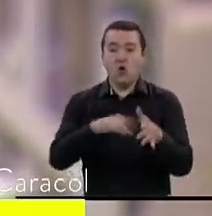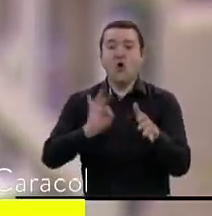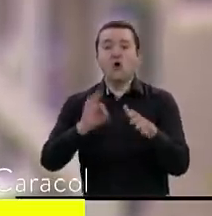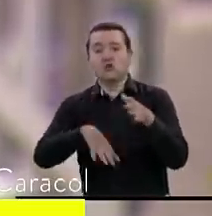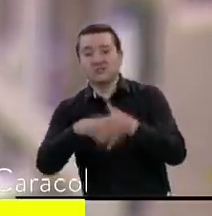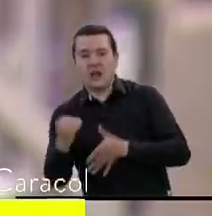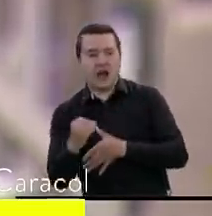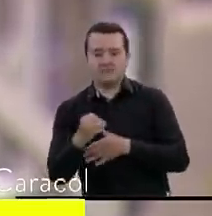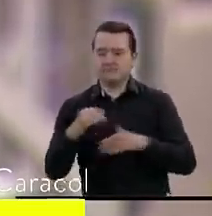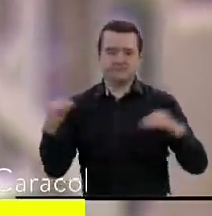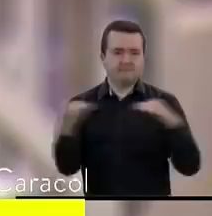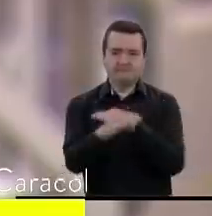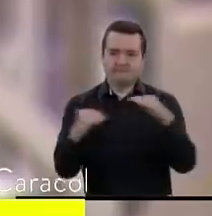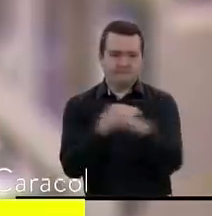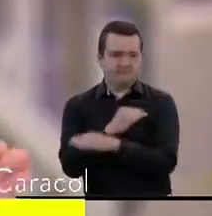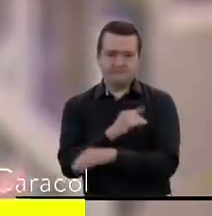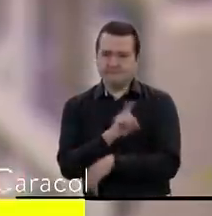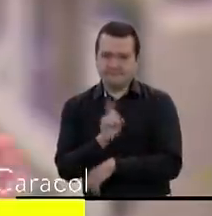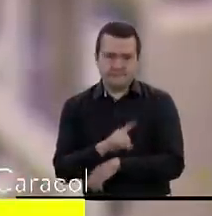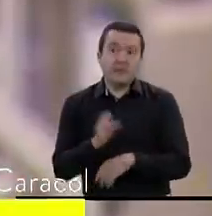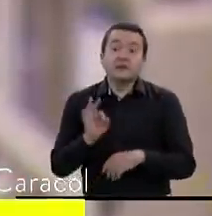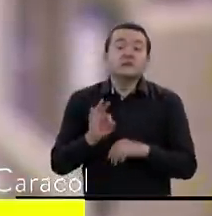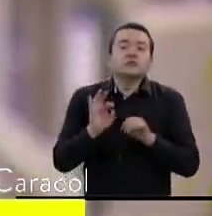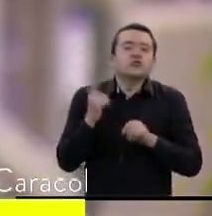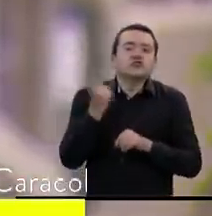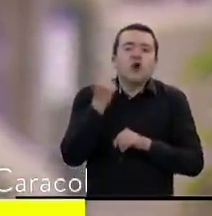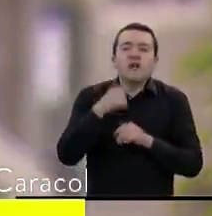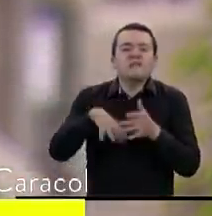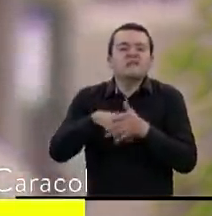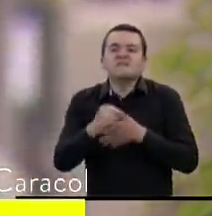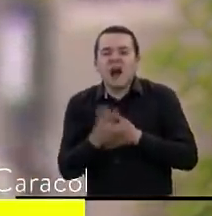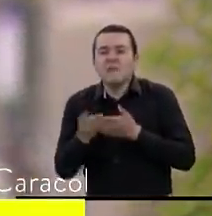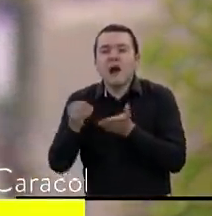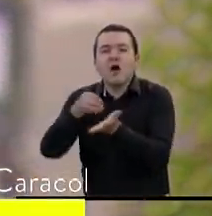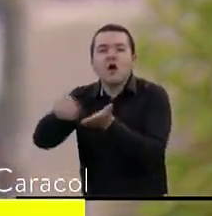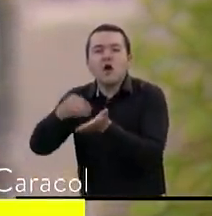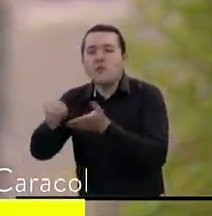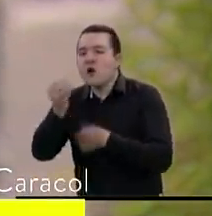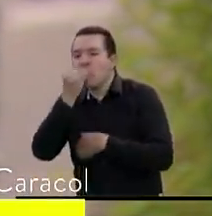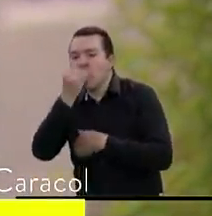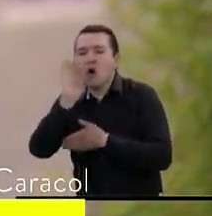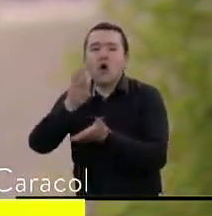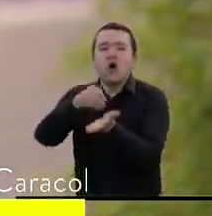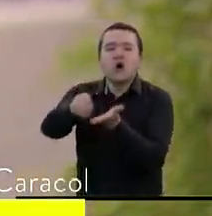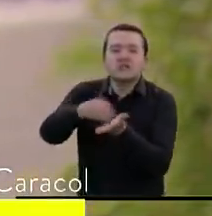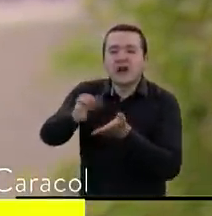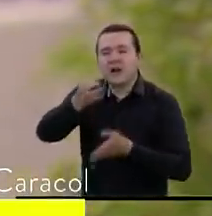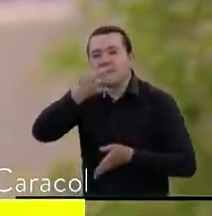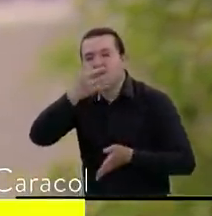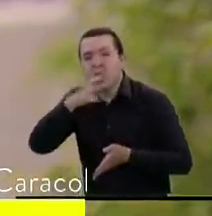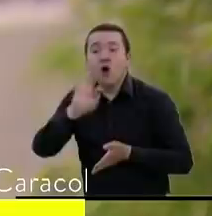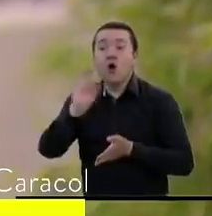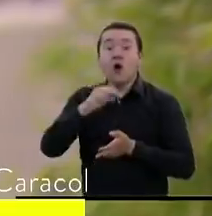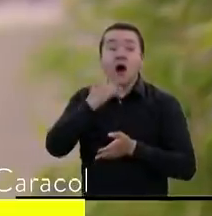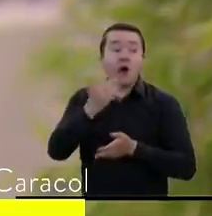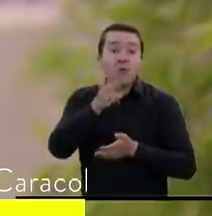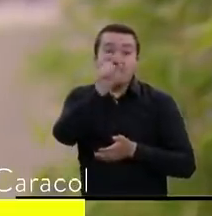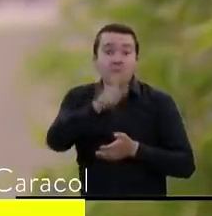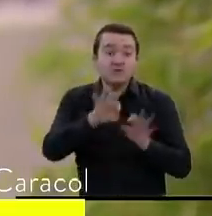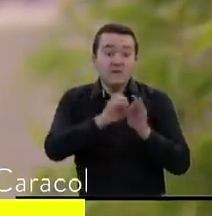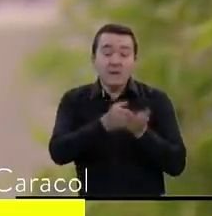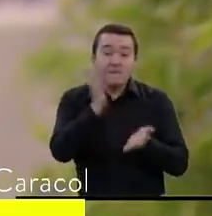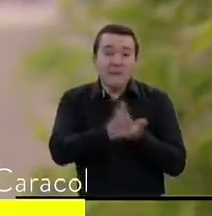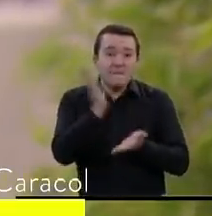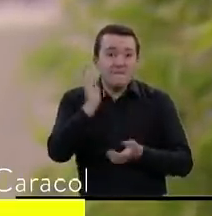para lo estrictamente necesario, como es a comprar alimentos, medicamentos, si un familiar suyo se enferma, pues poder acompañarle a un centro